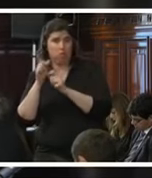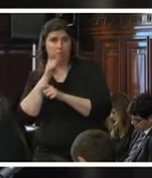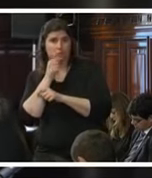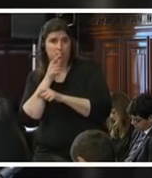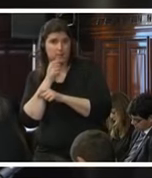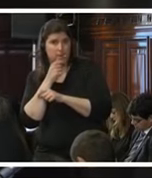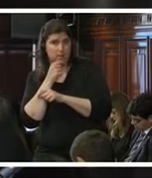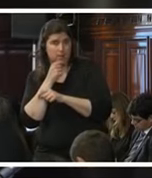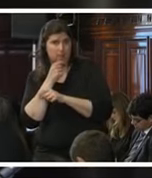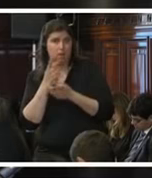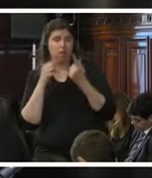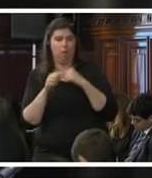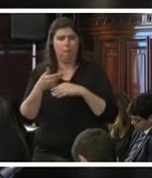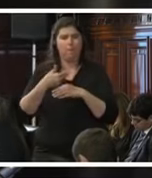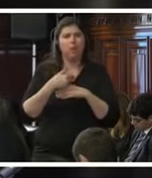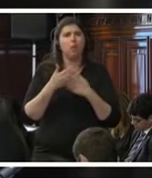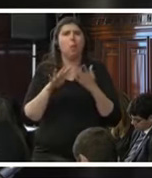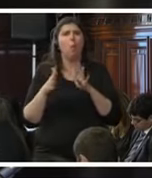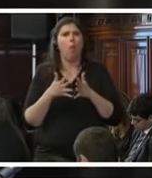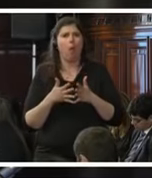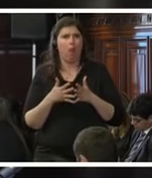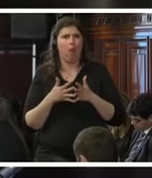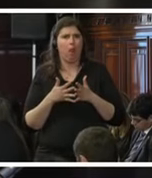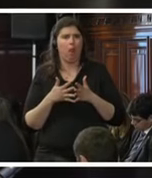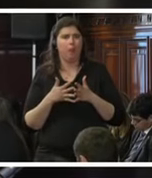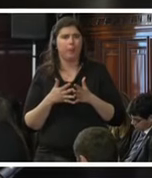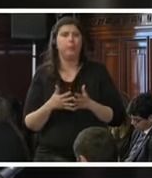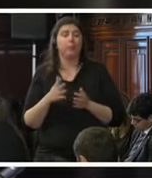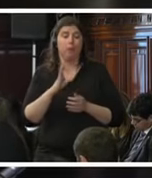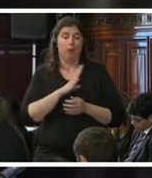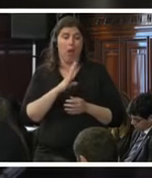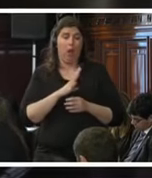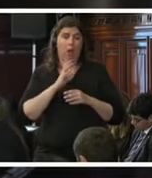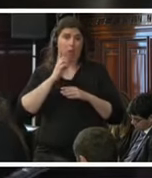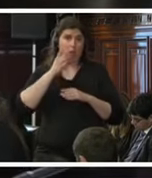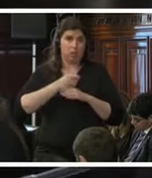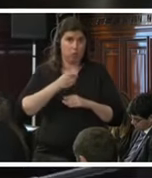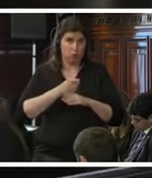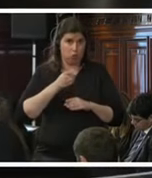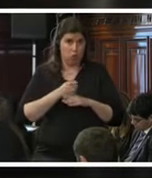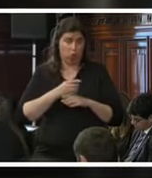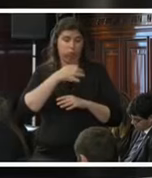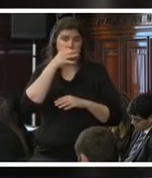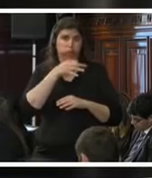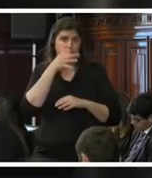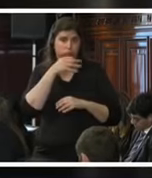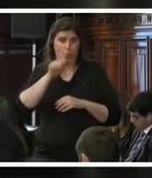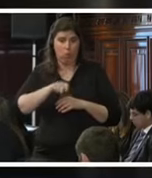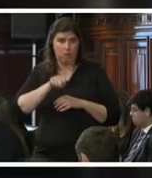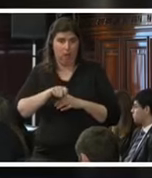Procuraduría General, mi pedido era, si hay una decisión, un encareamiento judicial con juicio y